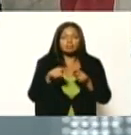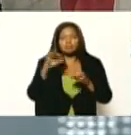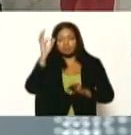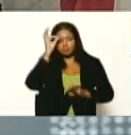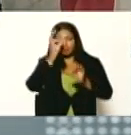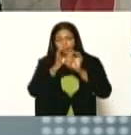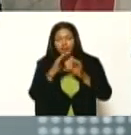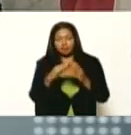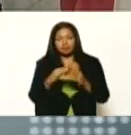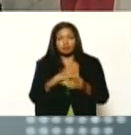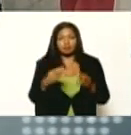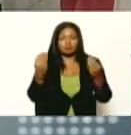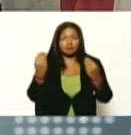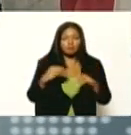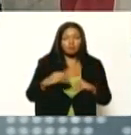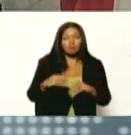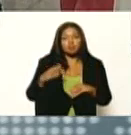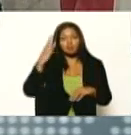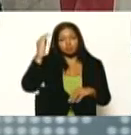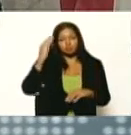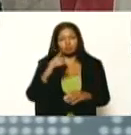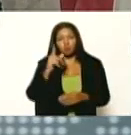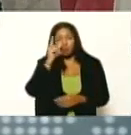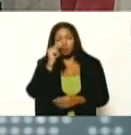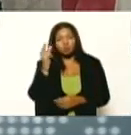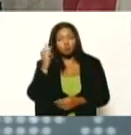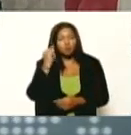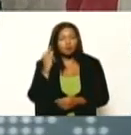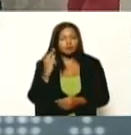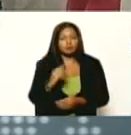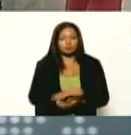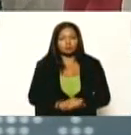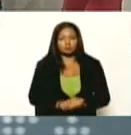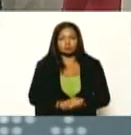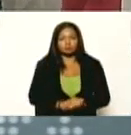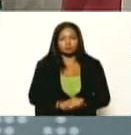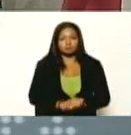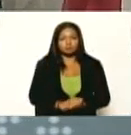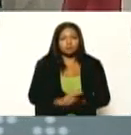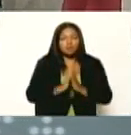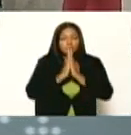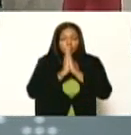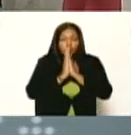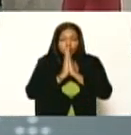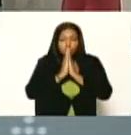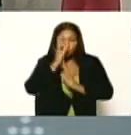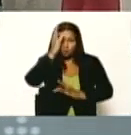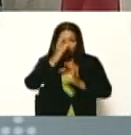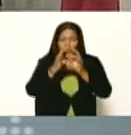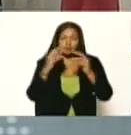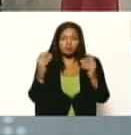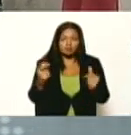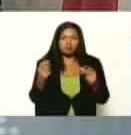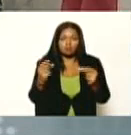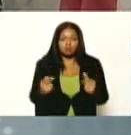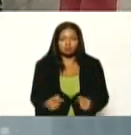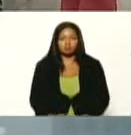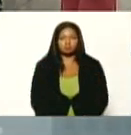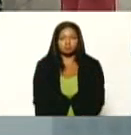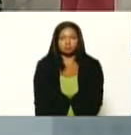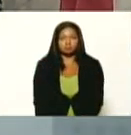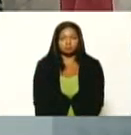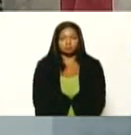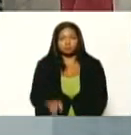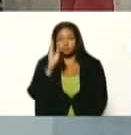Dios, hombres y mujeres de oración, de fe y de acción.